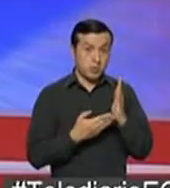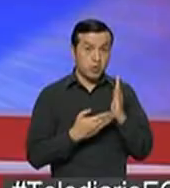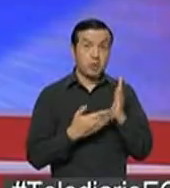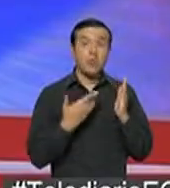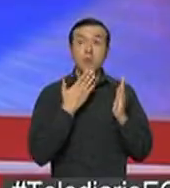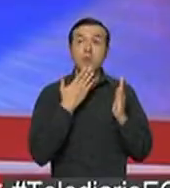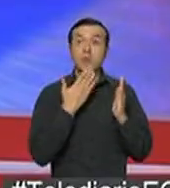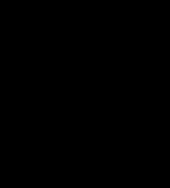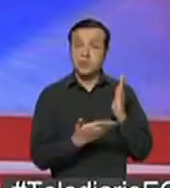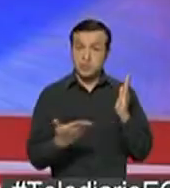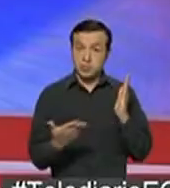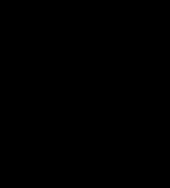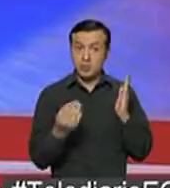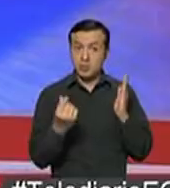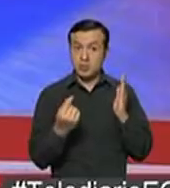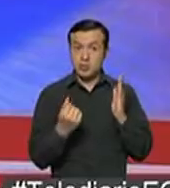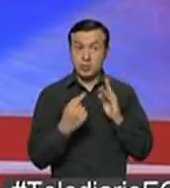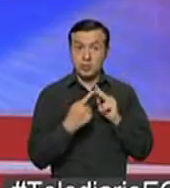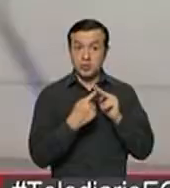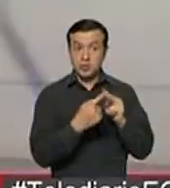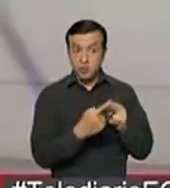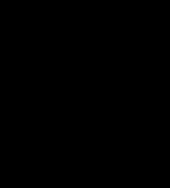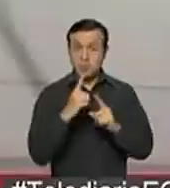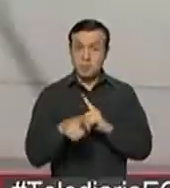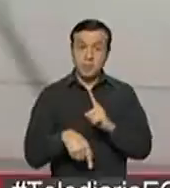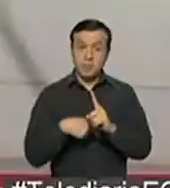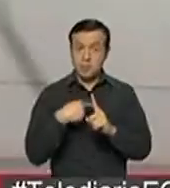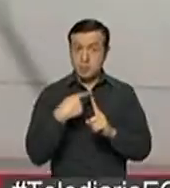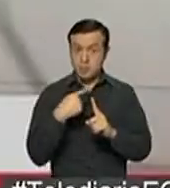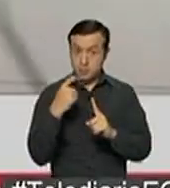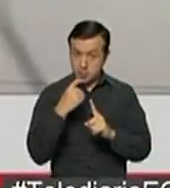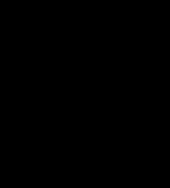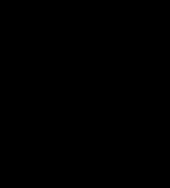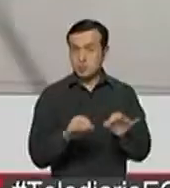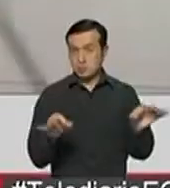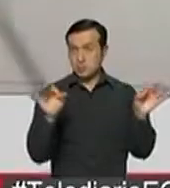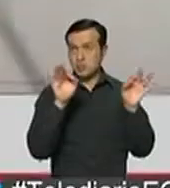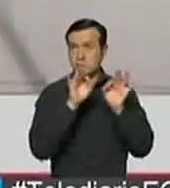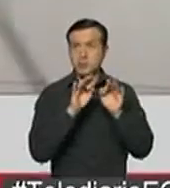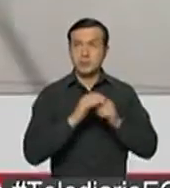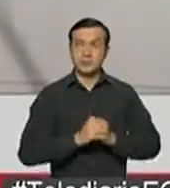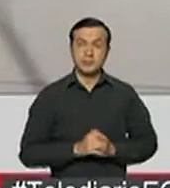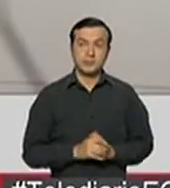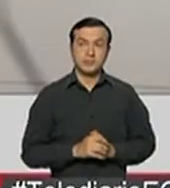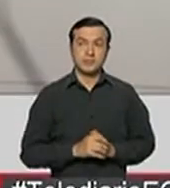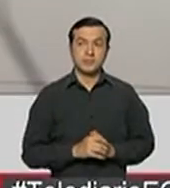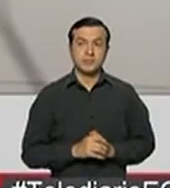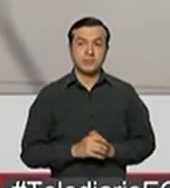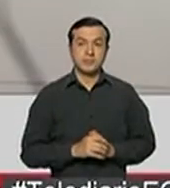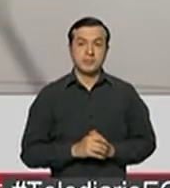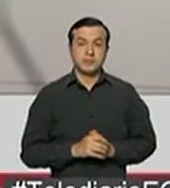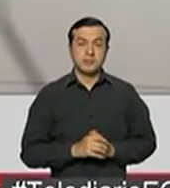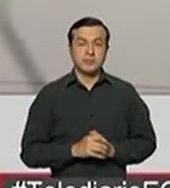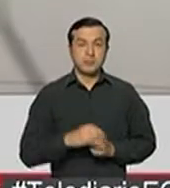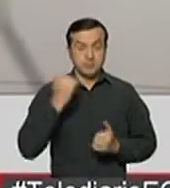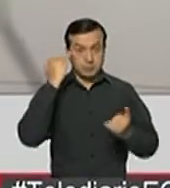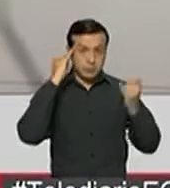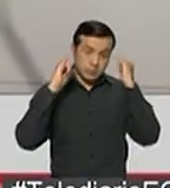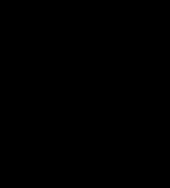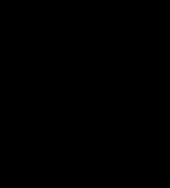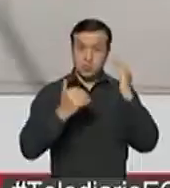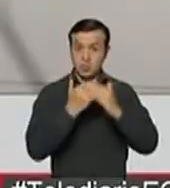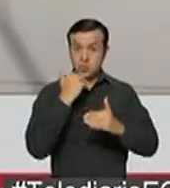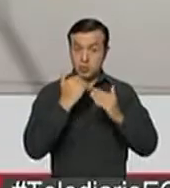separados del financiamiento. El plantear que el tener la capacidad de innovar debería ser un